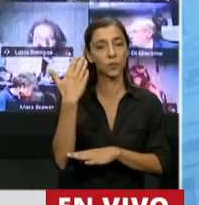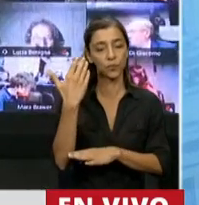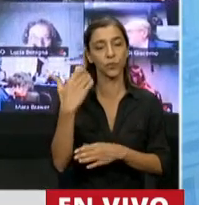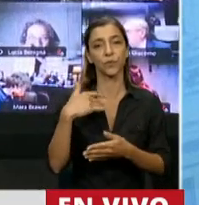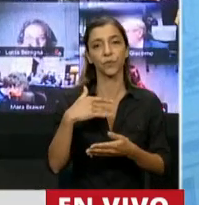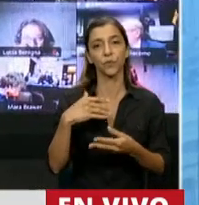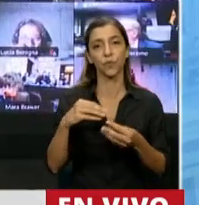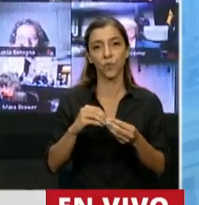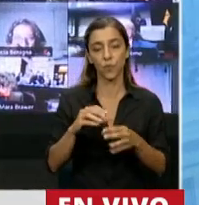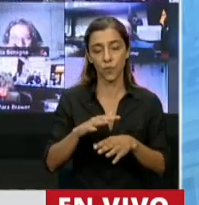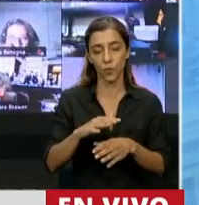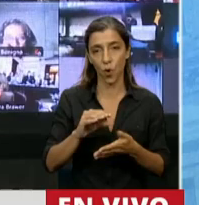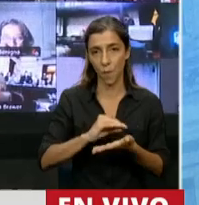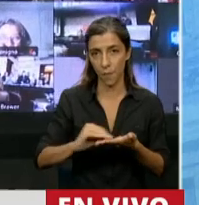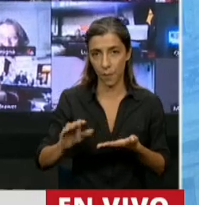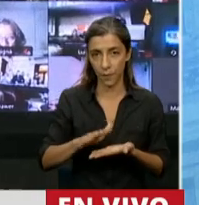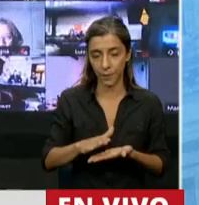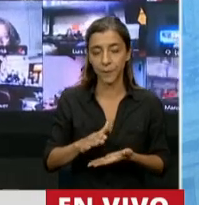colega,